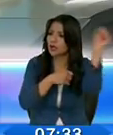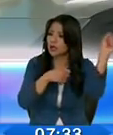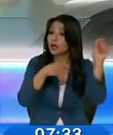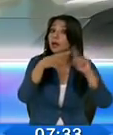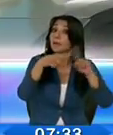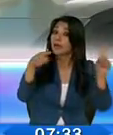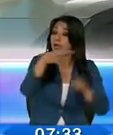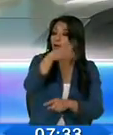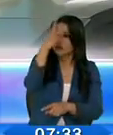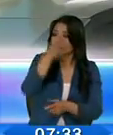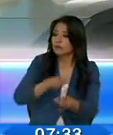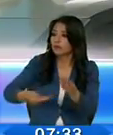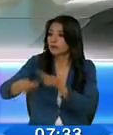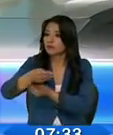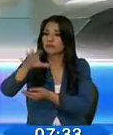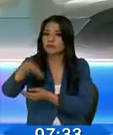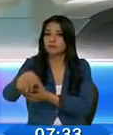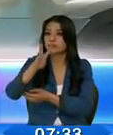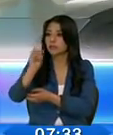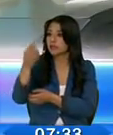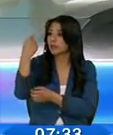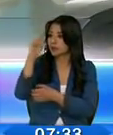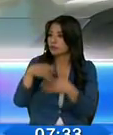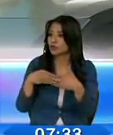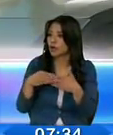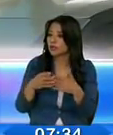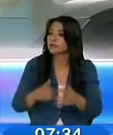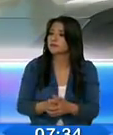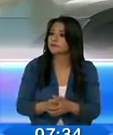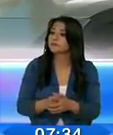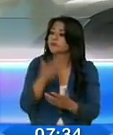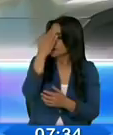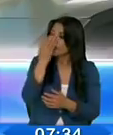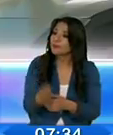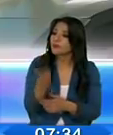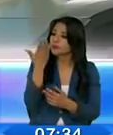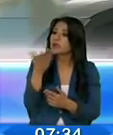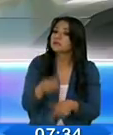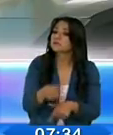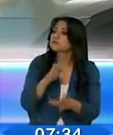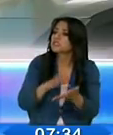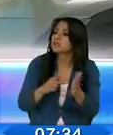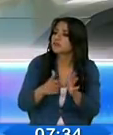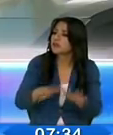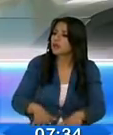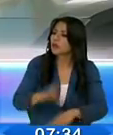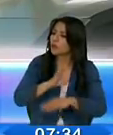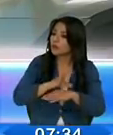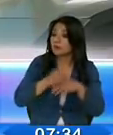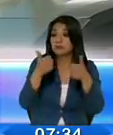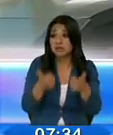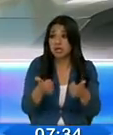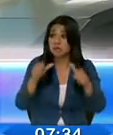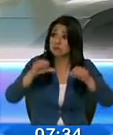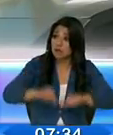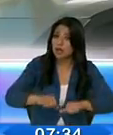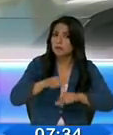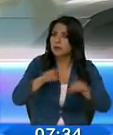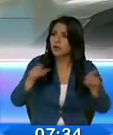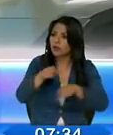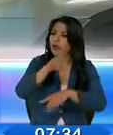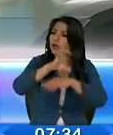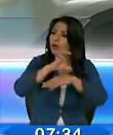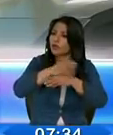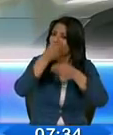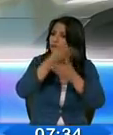debe entregar al Estado ecuatoriano 60 millones. Doctor Íñigo Salvador, ¿qué representa para el Ecuador? Y es bueno que el país conozca